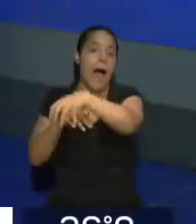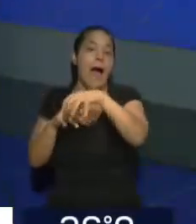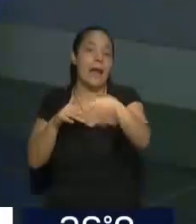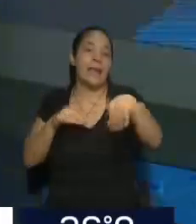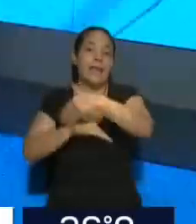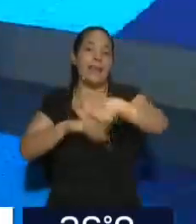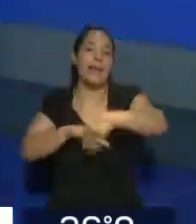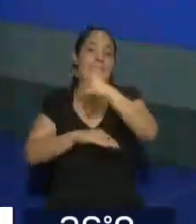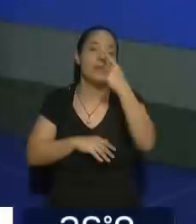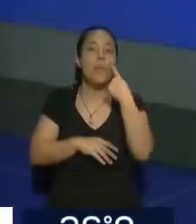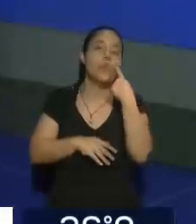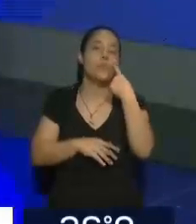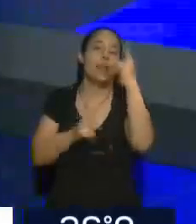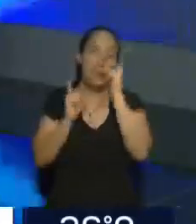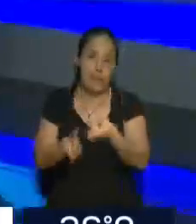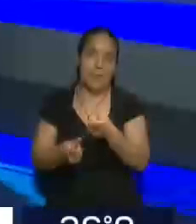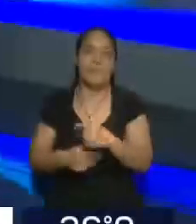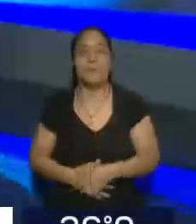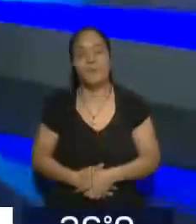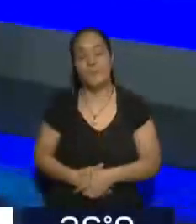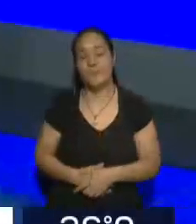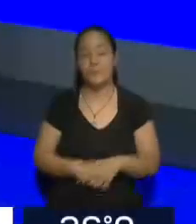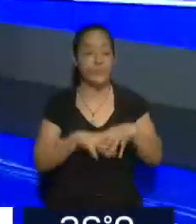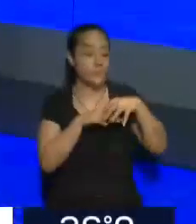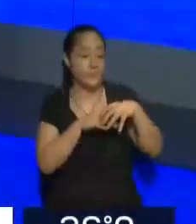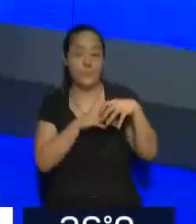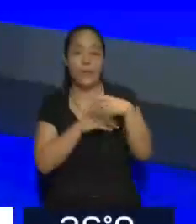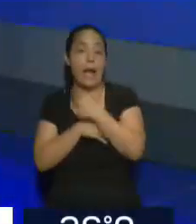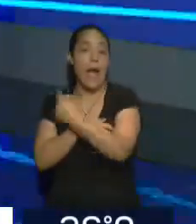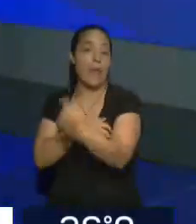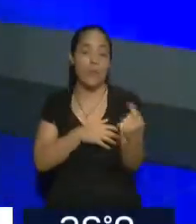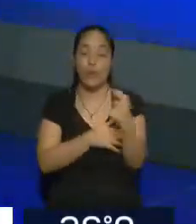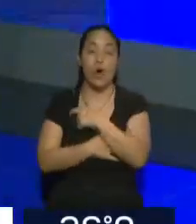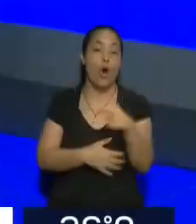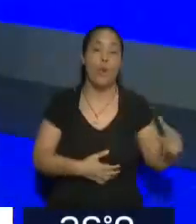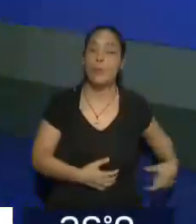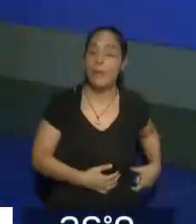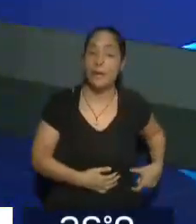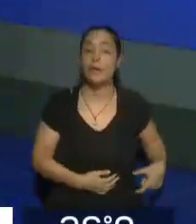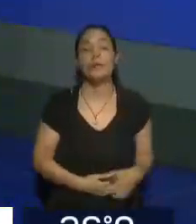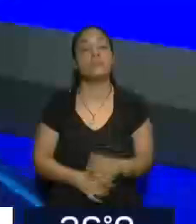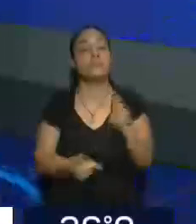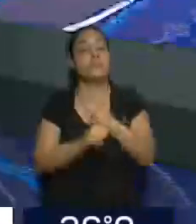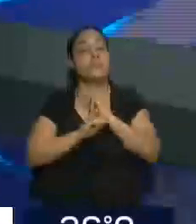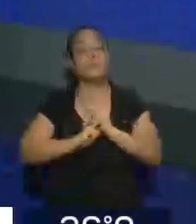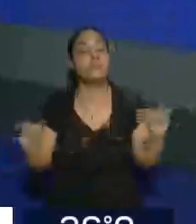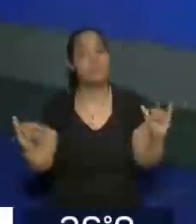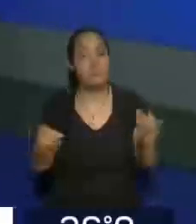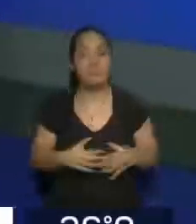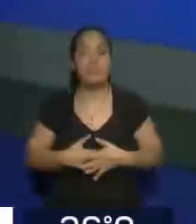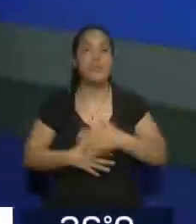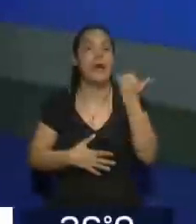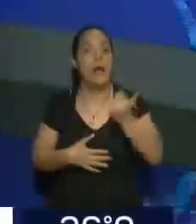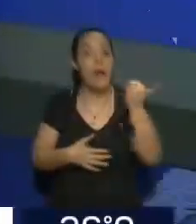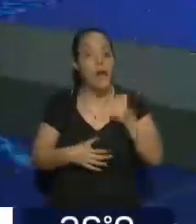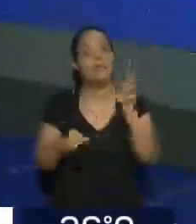tránsito municipal. Cada uno en sus jurisdicciones, desde el gobierno, lo primero que dicen es que habrá